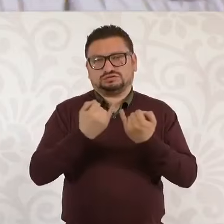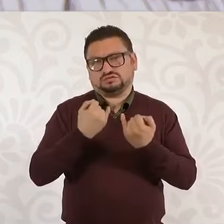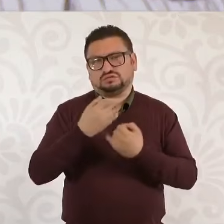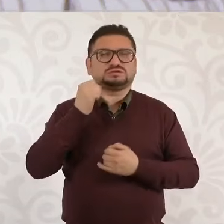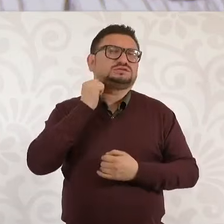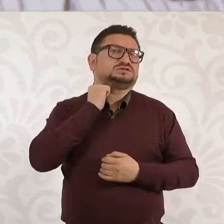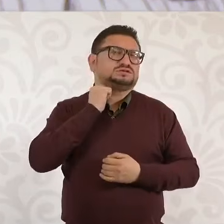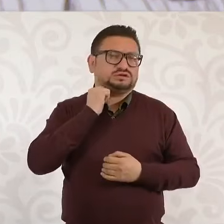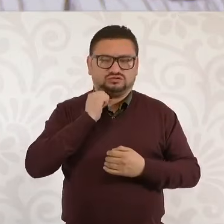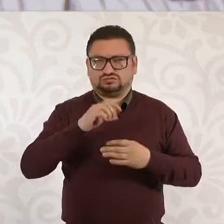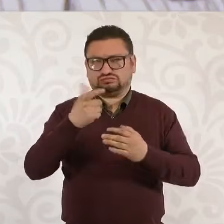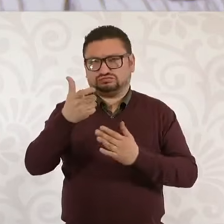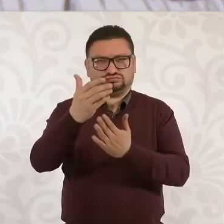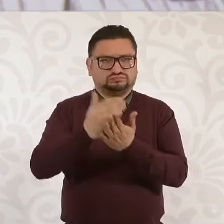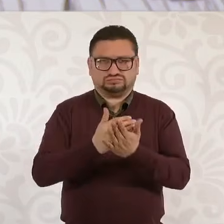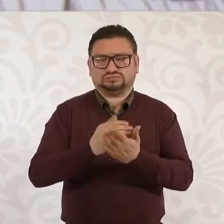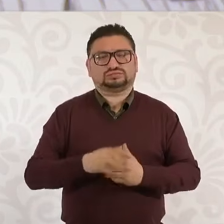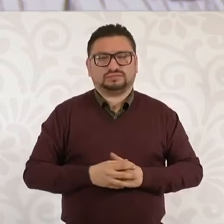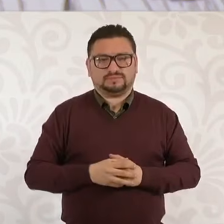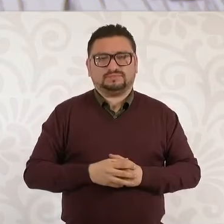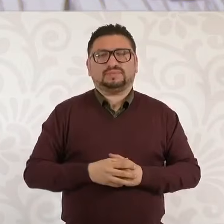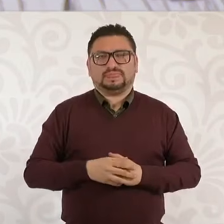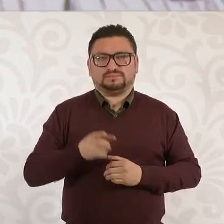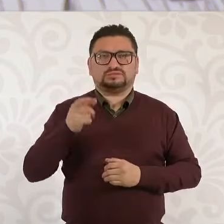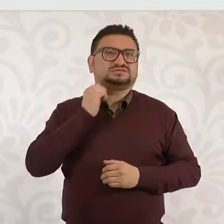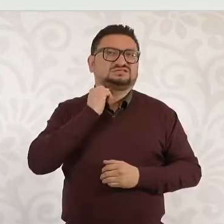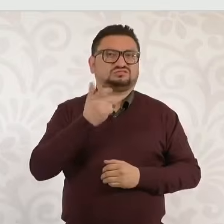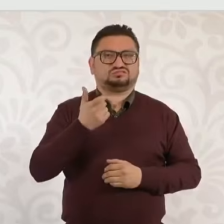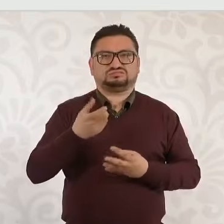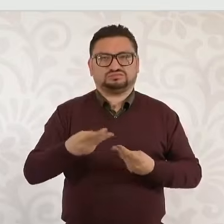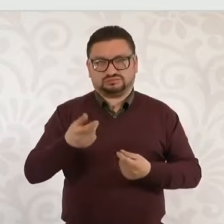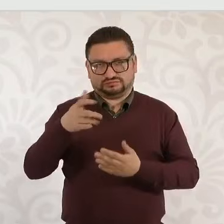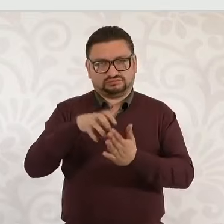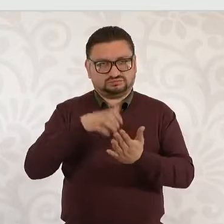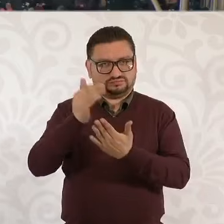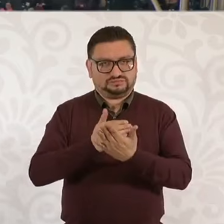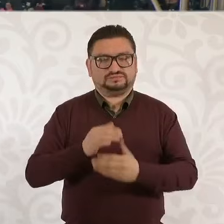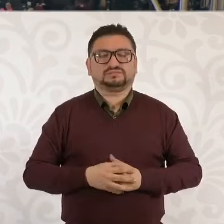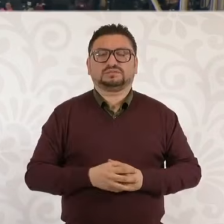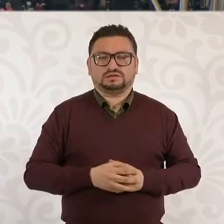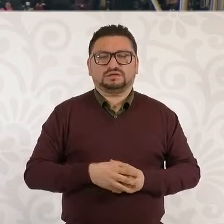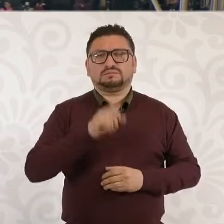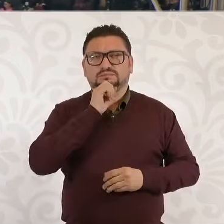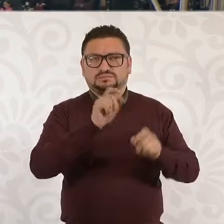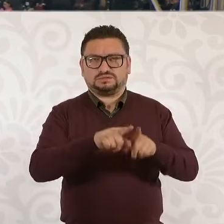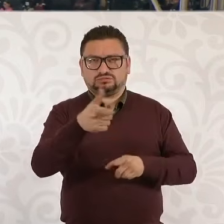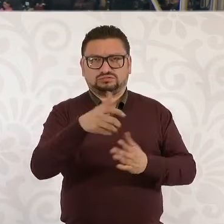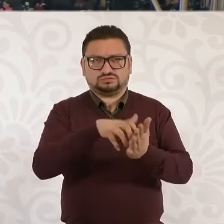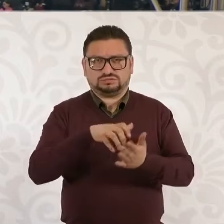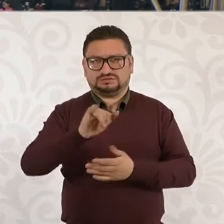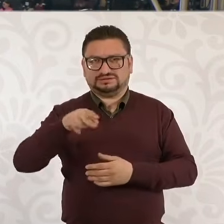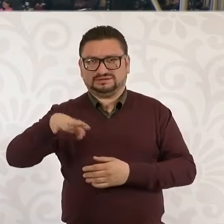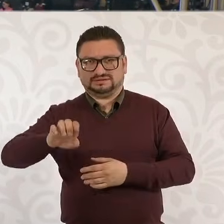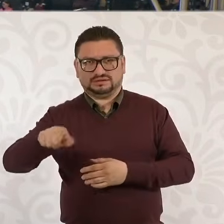particularmente el Senado de la República, que tiene un recurso muy importante. Okay. Y en esta misma reducción del gasto al INE,